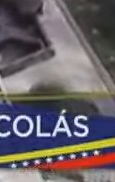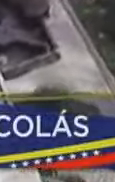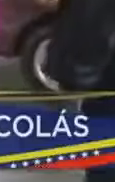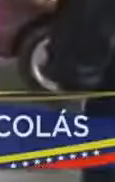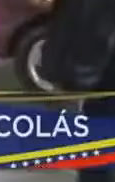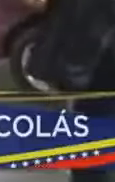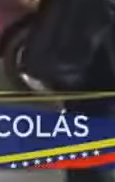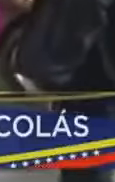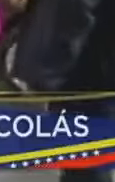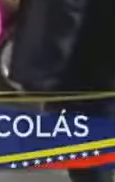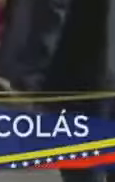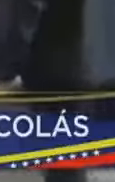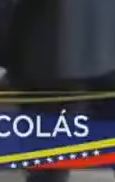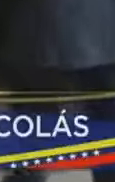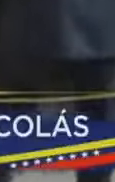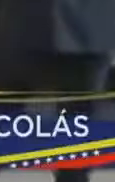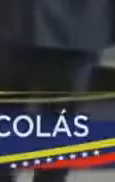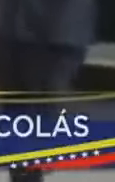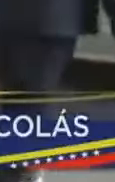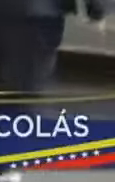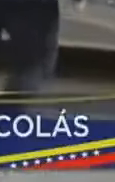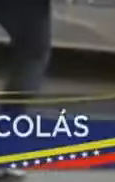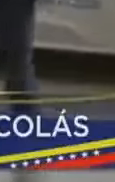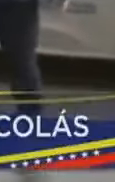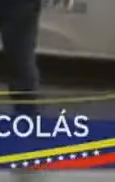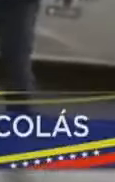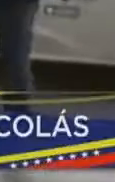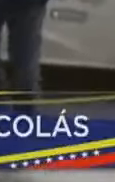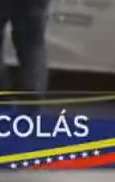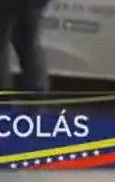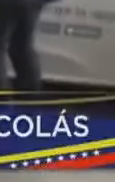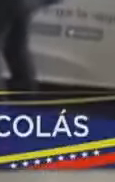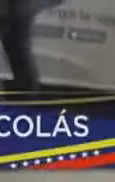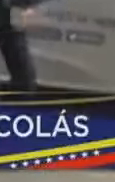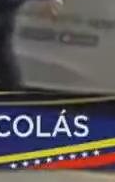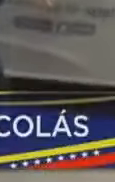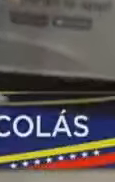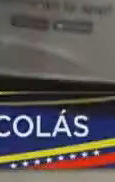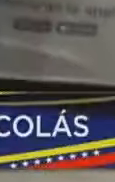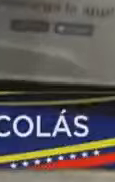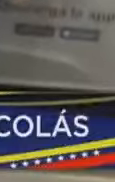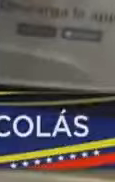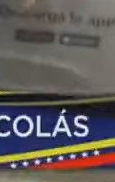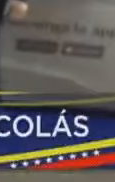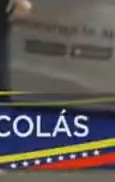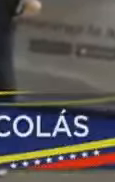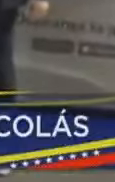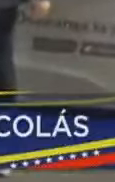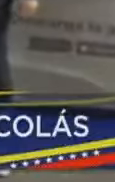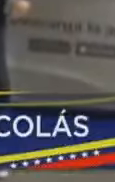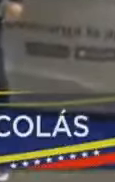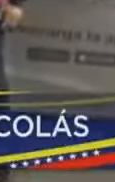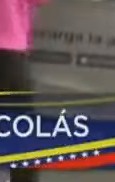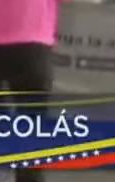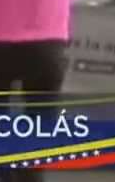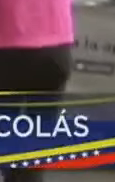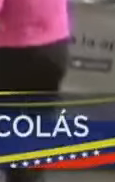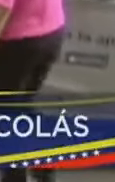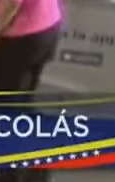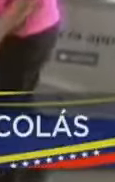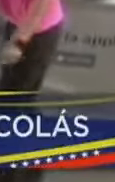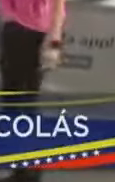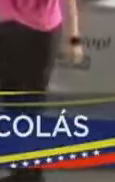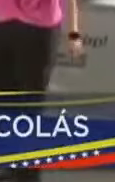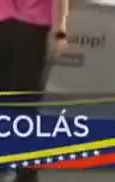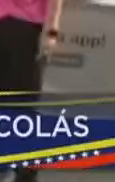con financiamiento, con ferias también para potenciar sus productos. Allí vemos entonces la fotografía que se